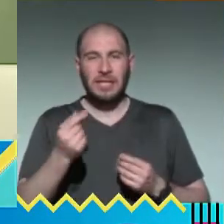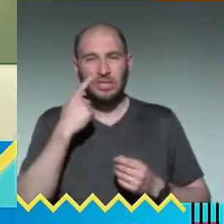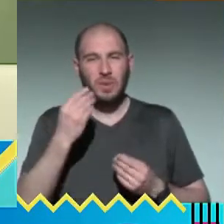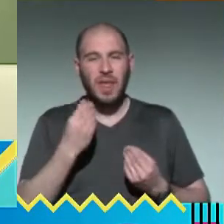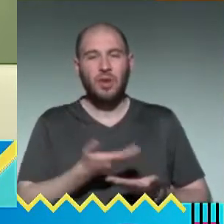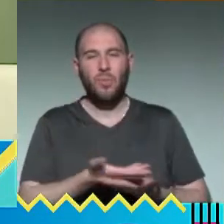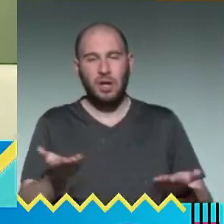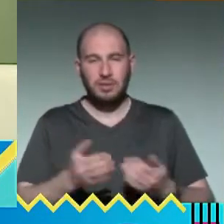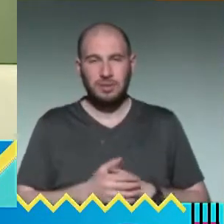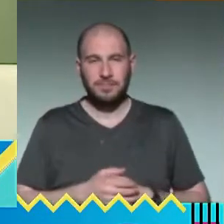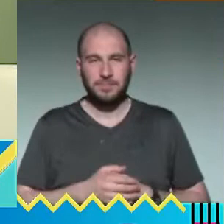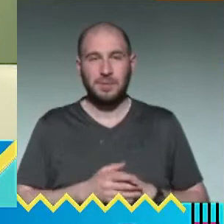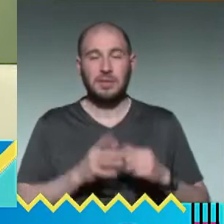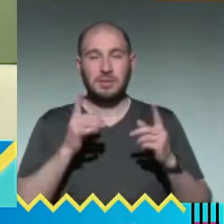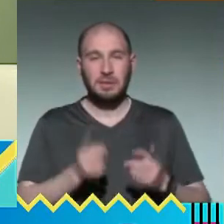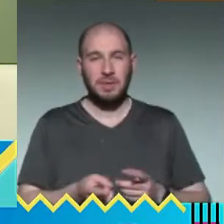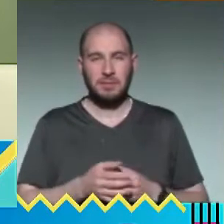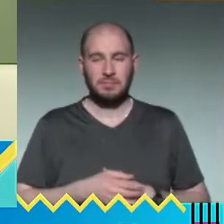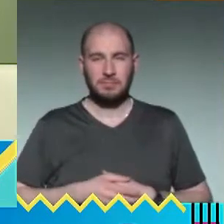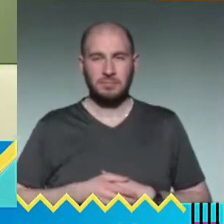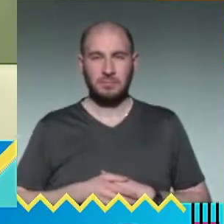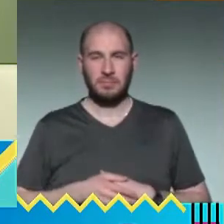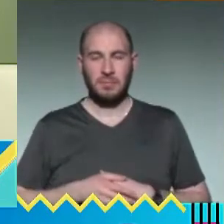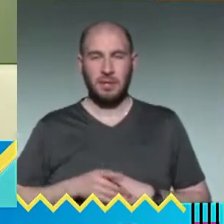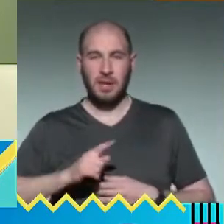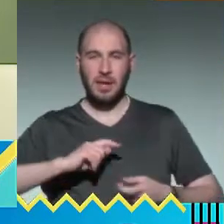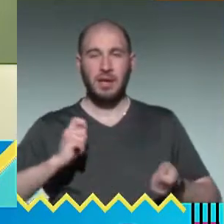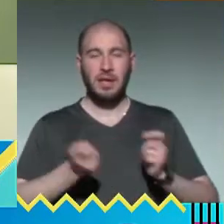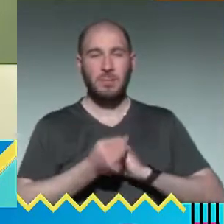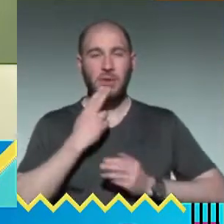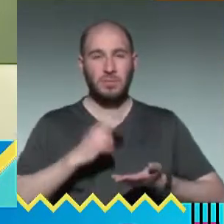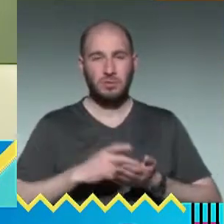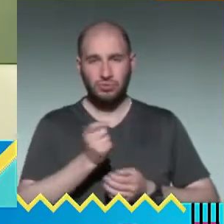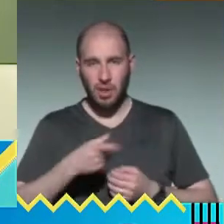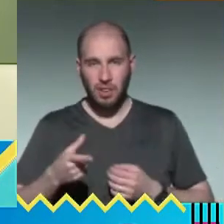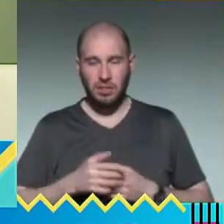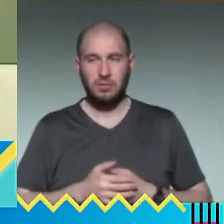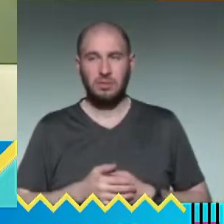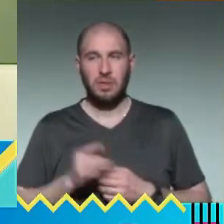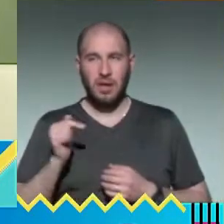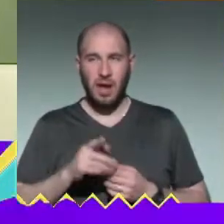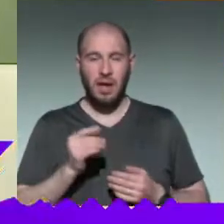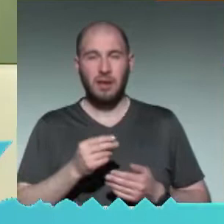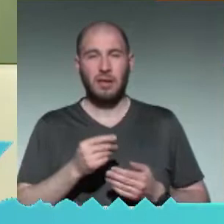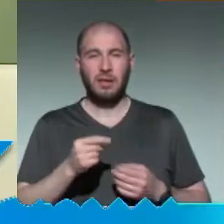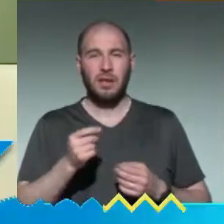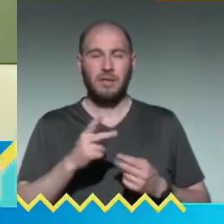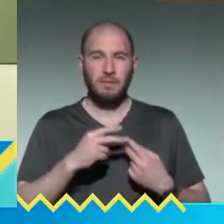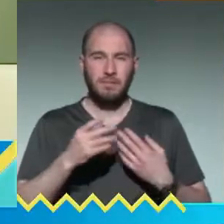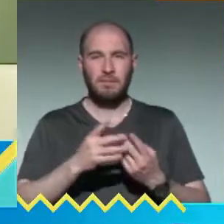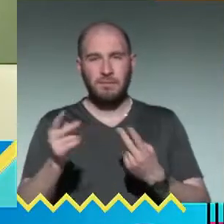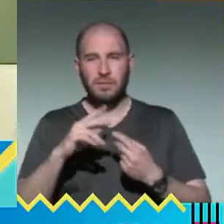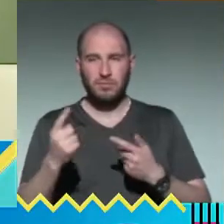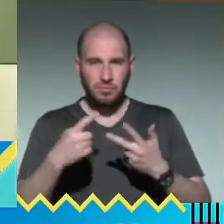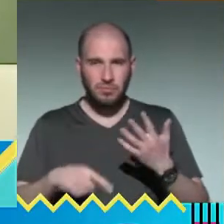ciudadanía. Y en base a eso también está las reformas en ganancias que van a venir, justamente se van a gravar los viáticos y todos